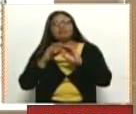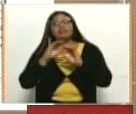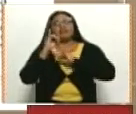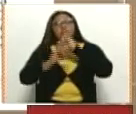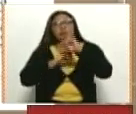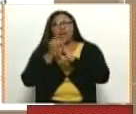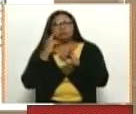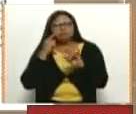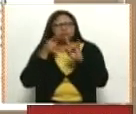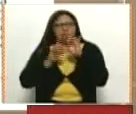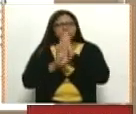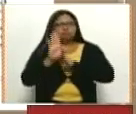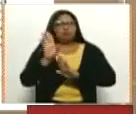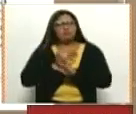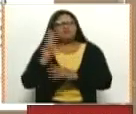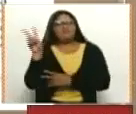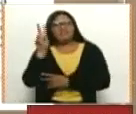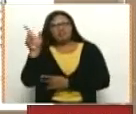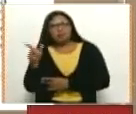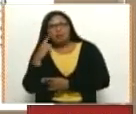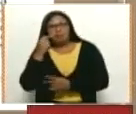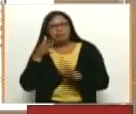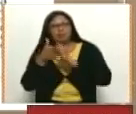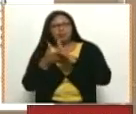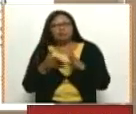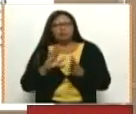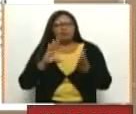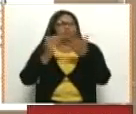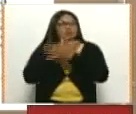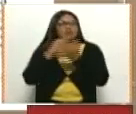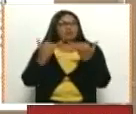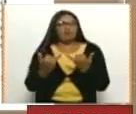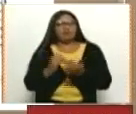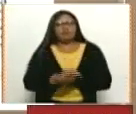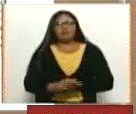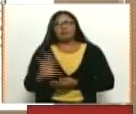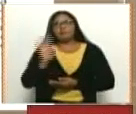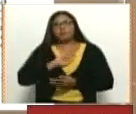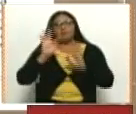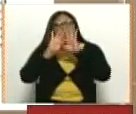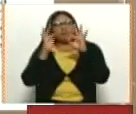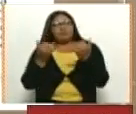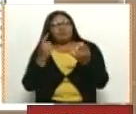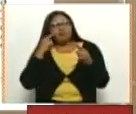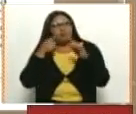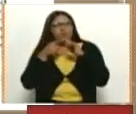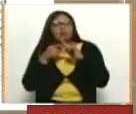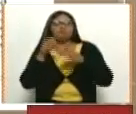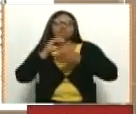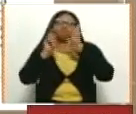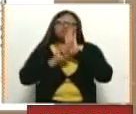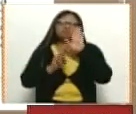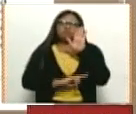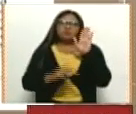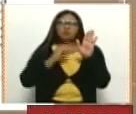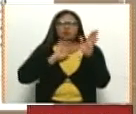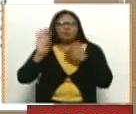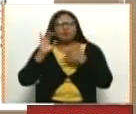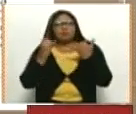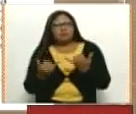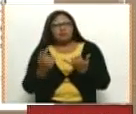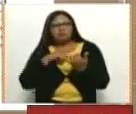en el diálogo político entre venezolanos una vez que se haya anulado todas las medidas coercitivas unilaterales aplicadas a nuestro país, las cuales